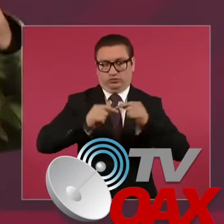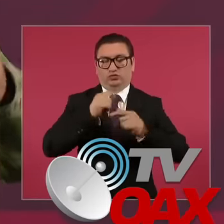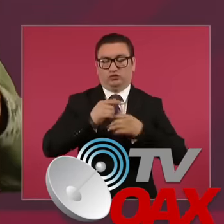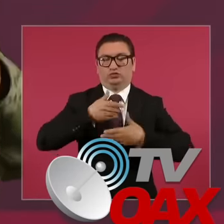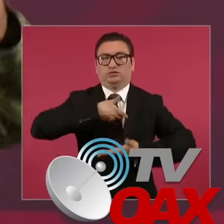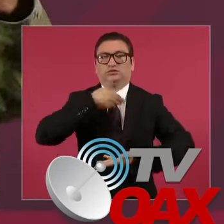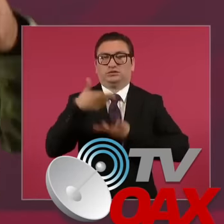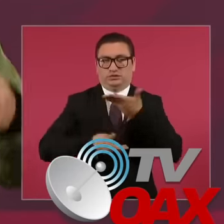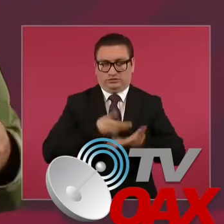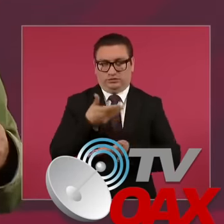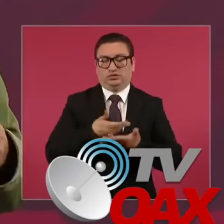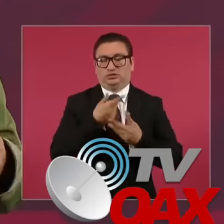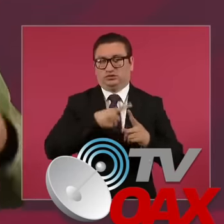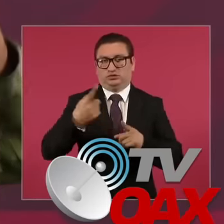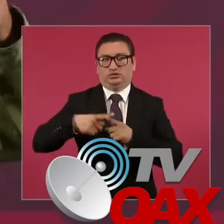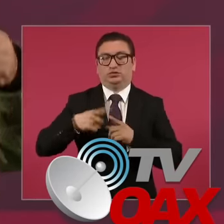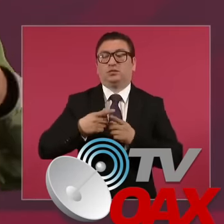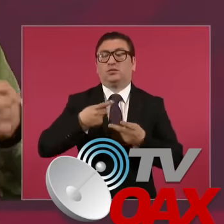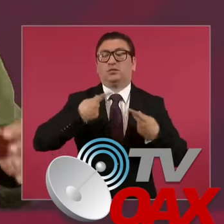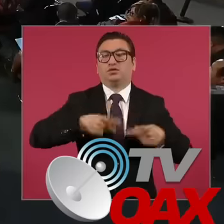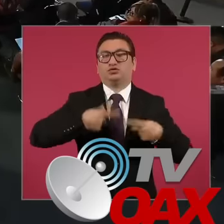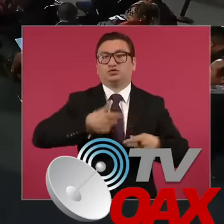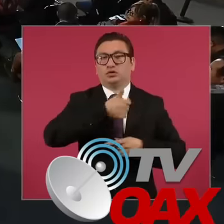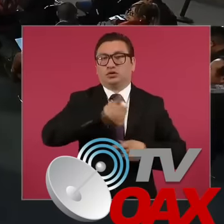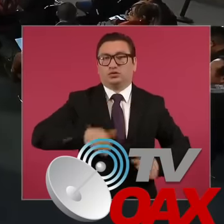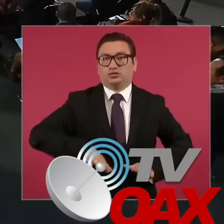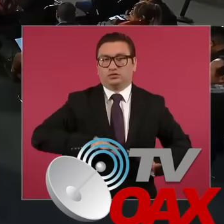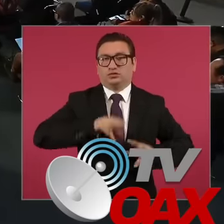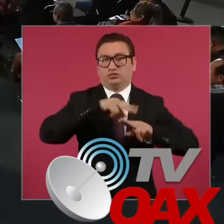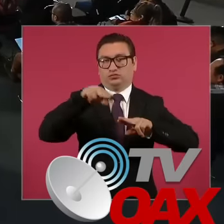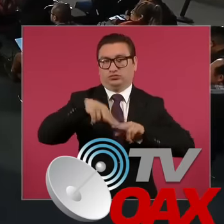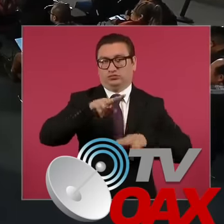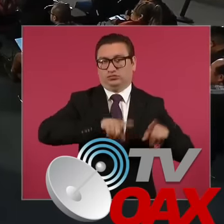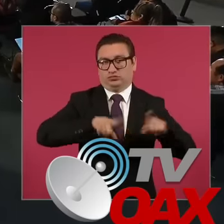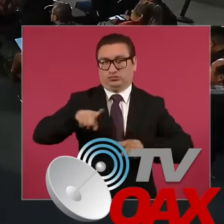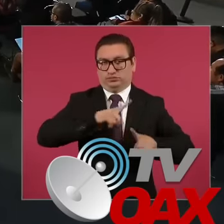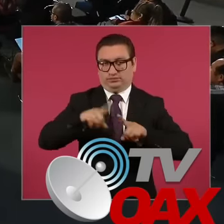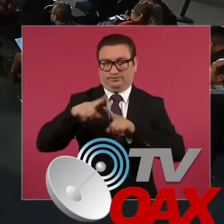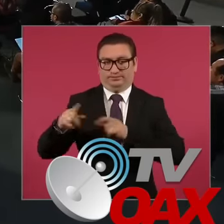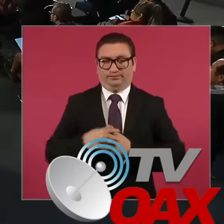servicio diferenciado por tipo de pasajero y por tipo de boleto.